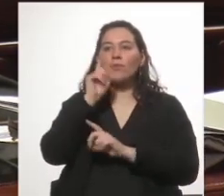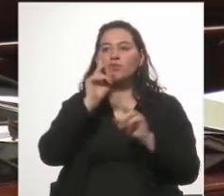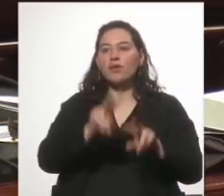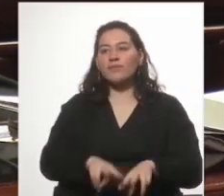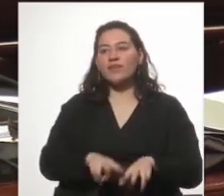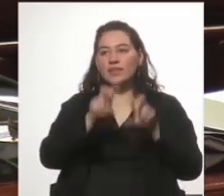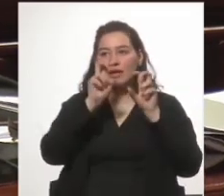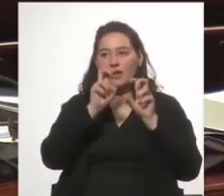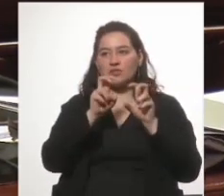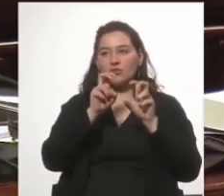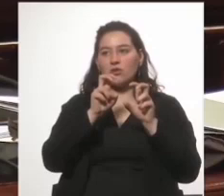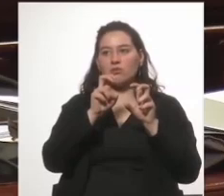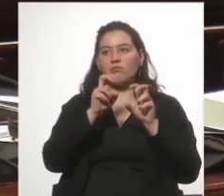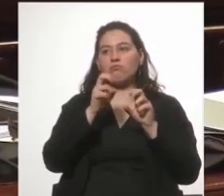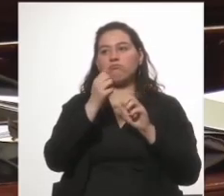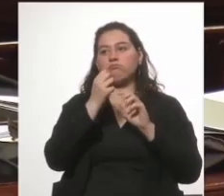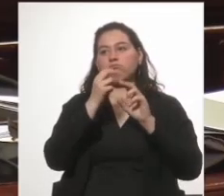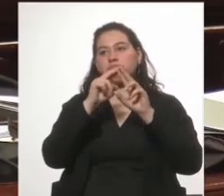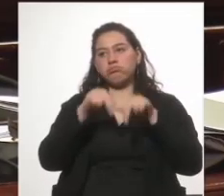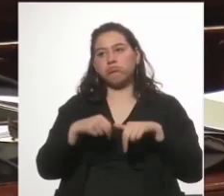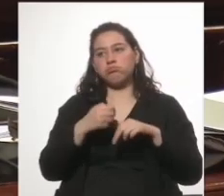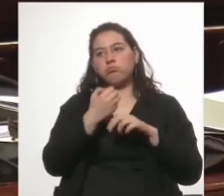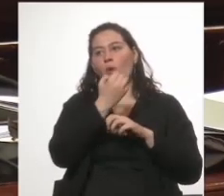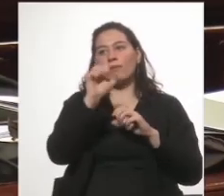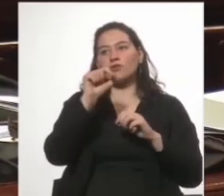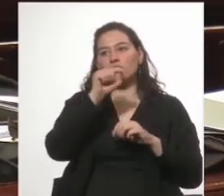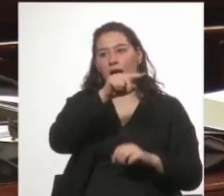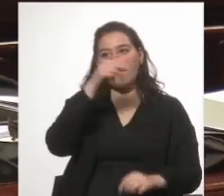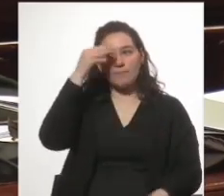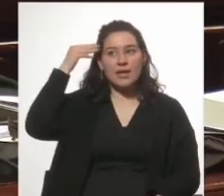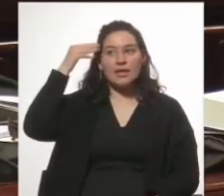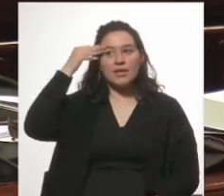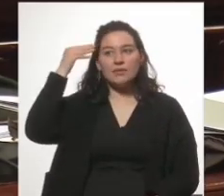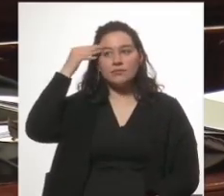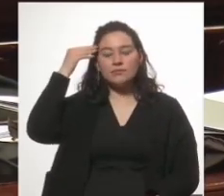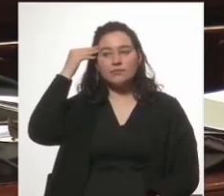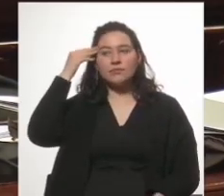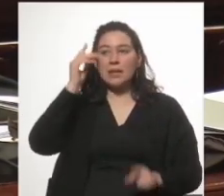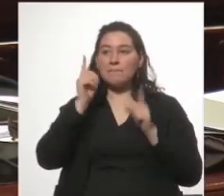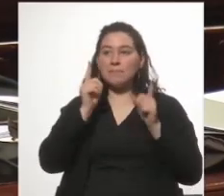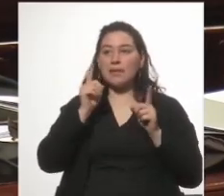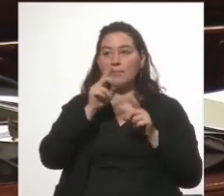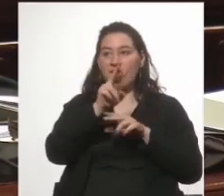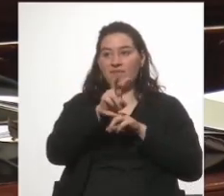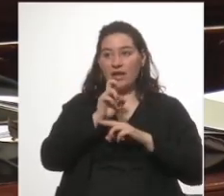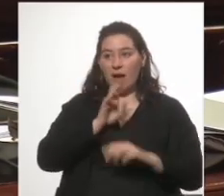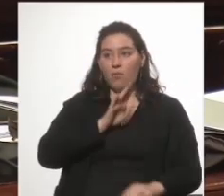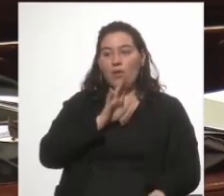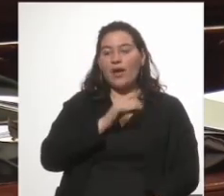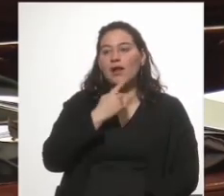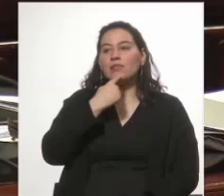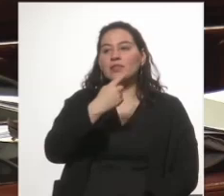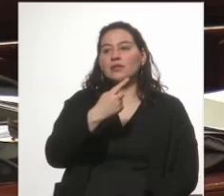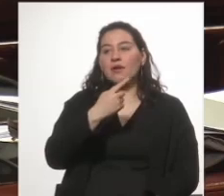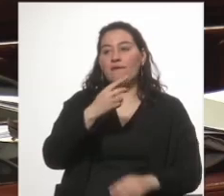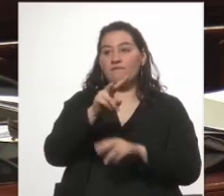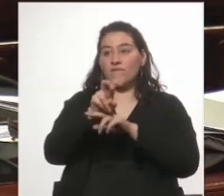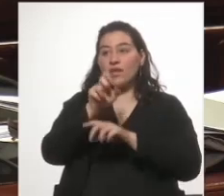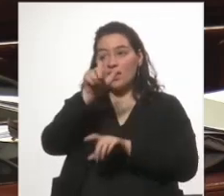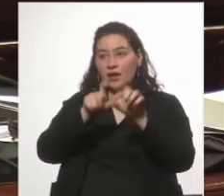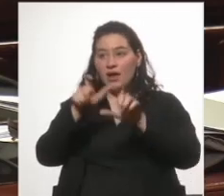investigar la eventual omisión de denunciar de Guido Manini Ríos. La misma fiscal señala: los fiscales